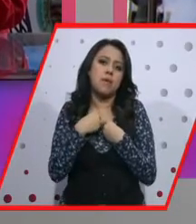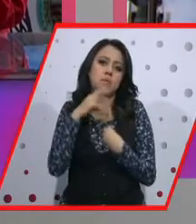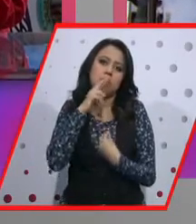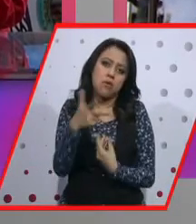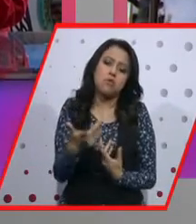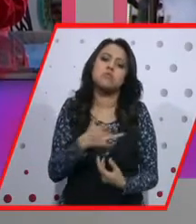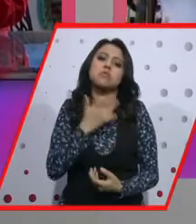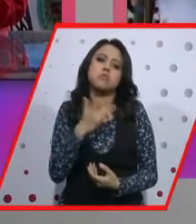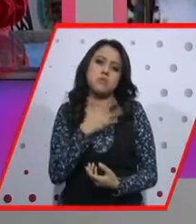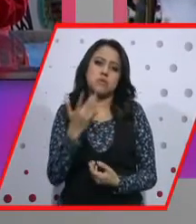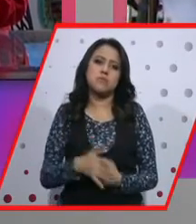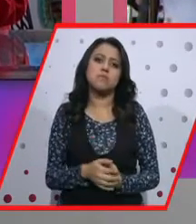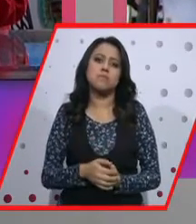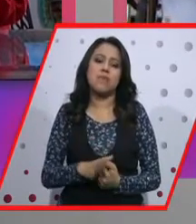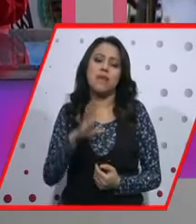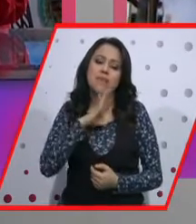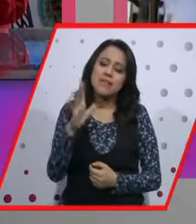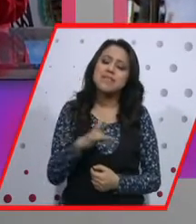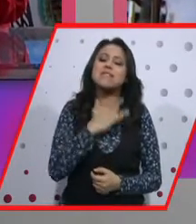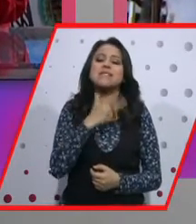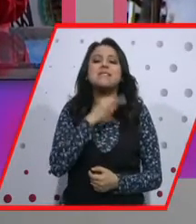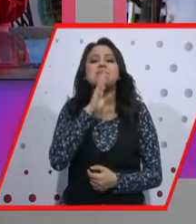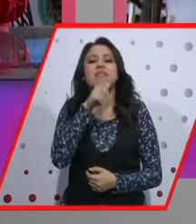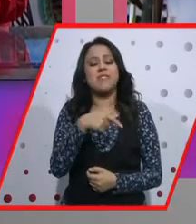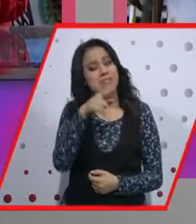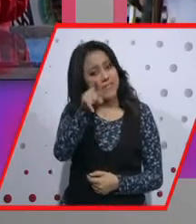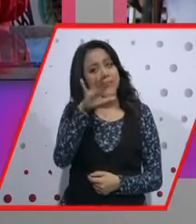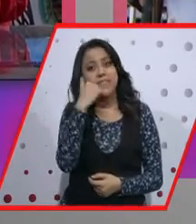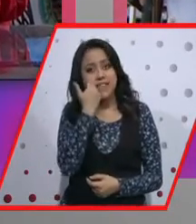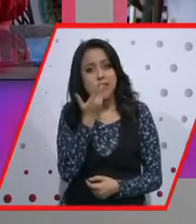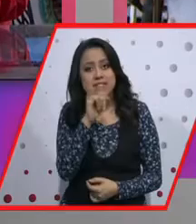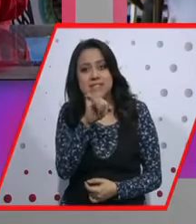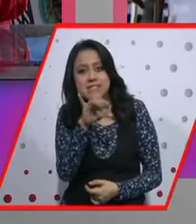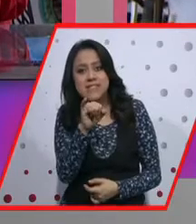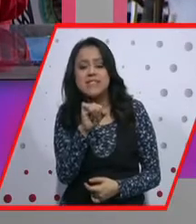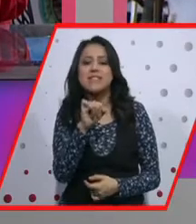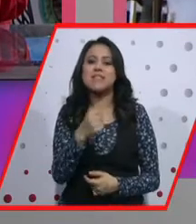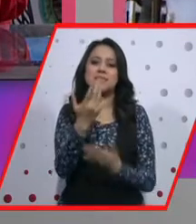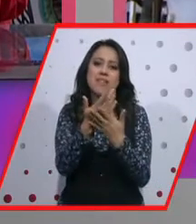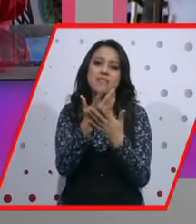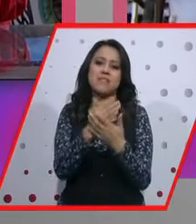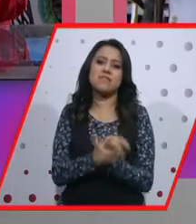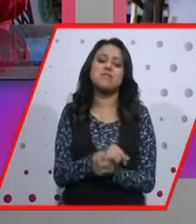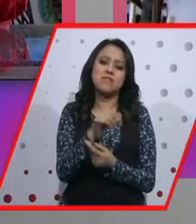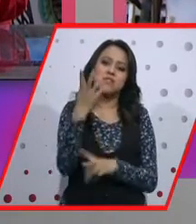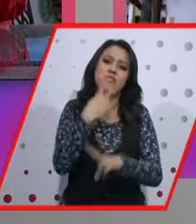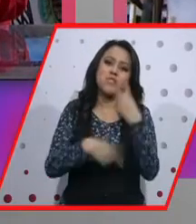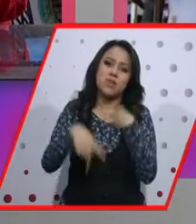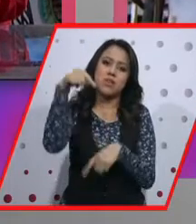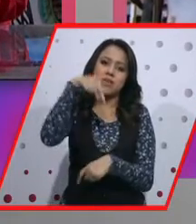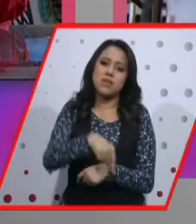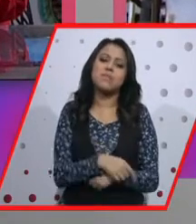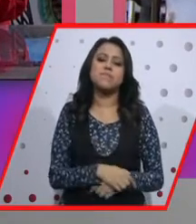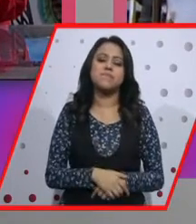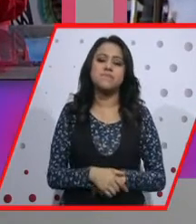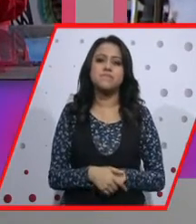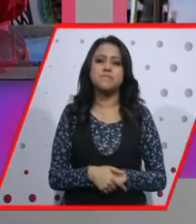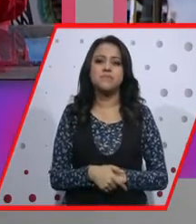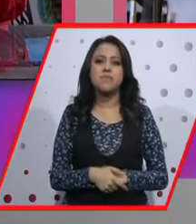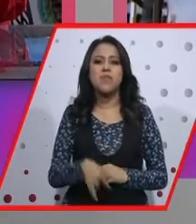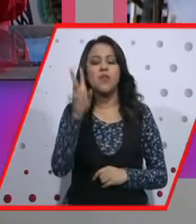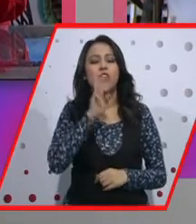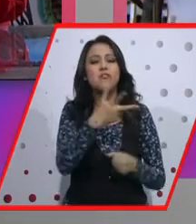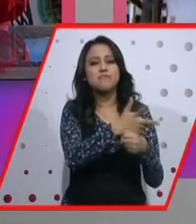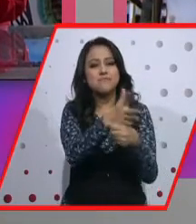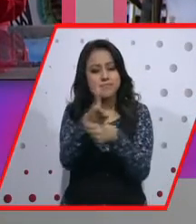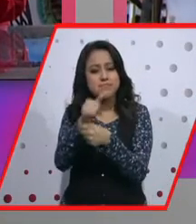cómodo y más lleno de energía y esperanza. ¿Te parece bien? Sí, señor, porque yo vine aquí porque pues yo veo su programa